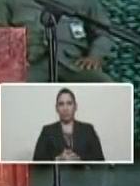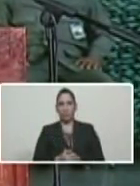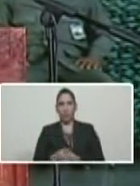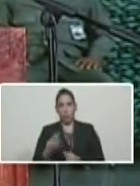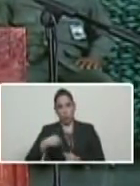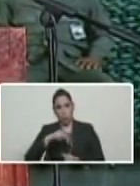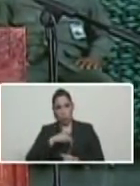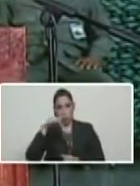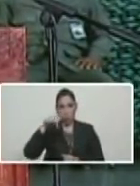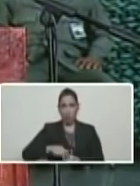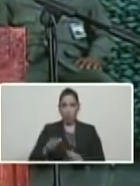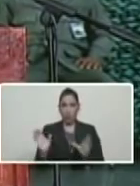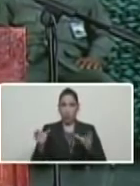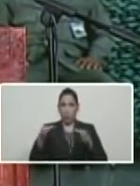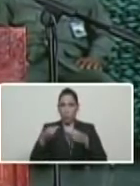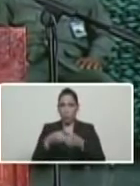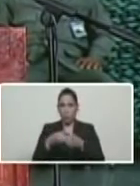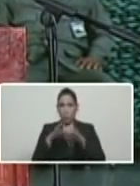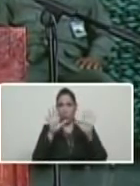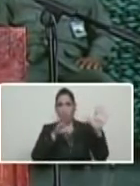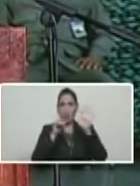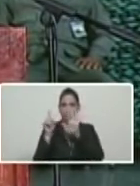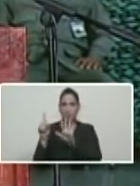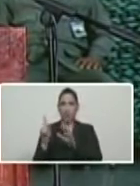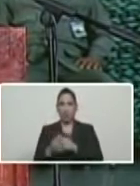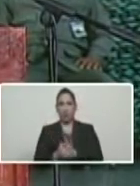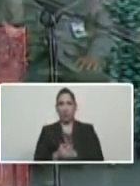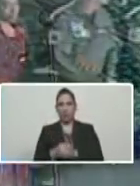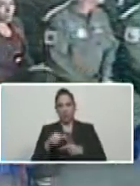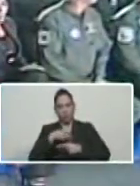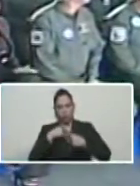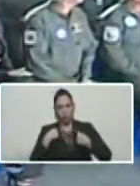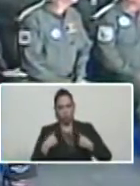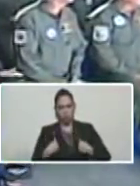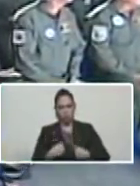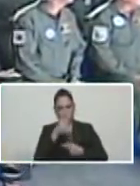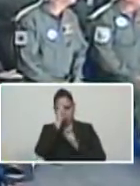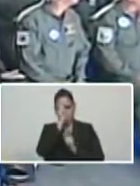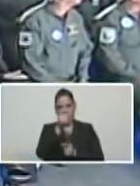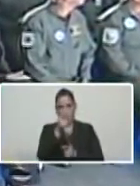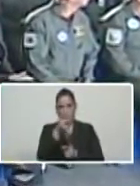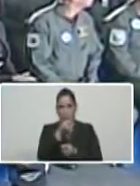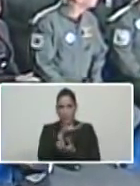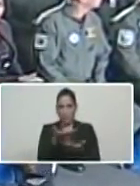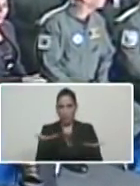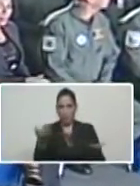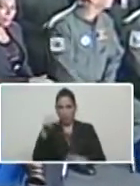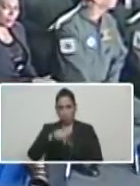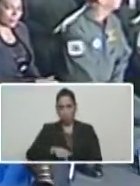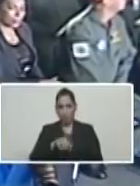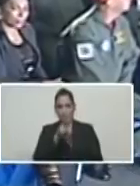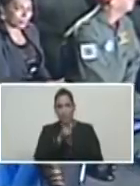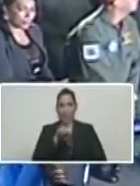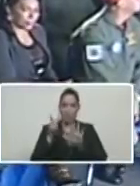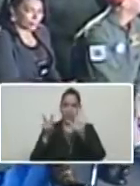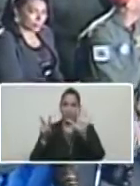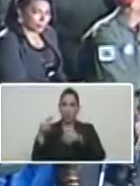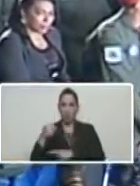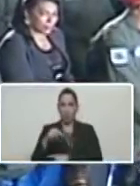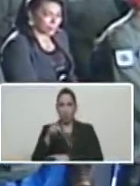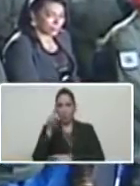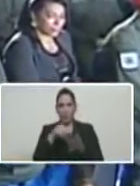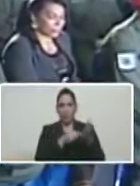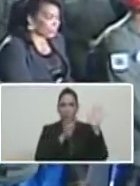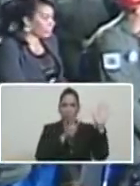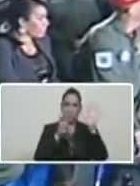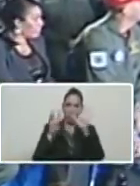este hangar del Grupo Aéreo de Caza número 16, en su corazón, que para la fecha del 27 de noviembre de